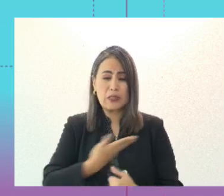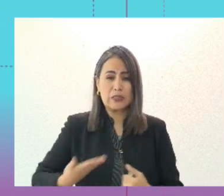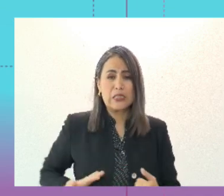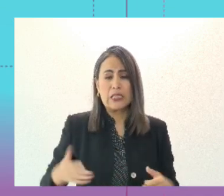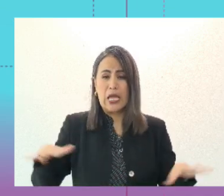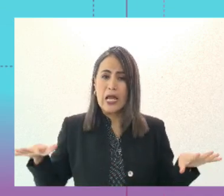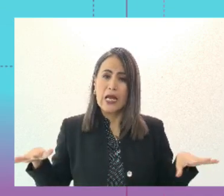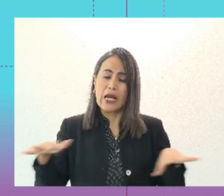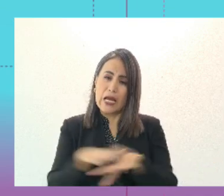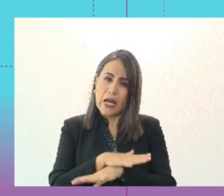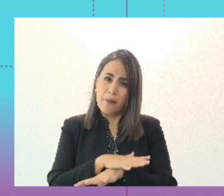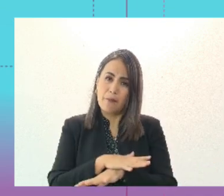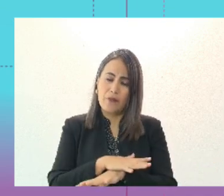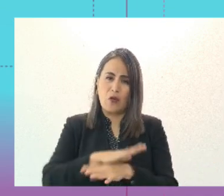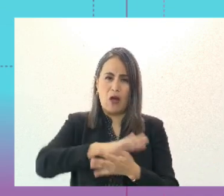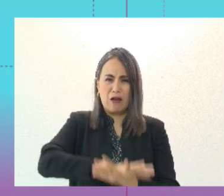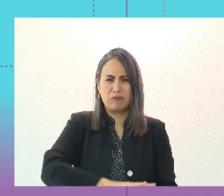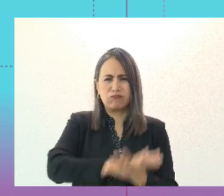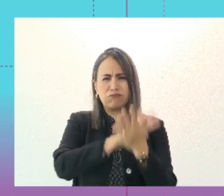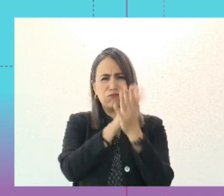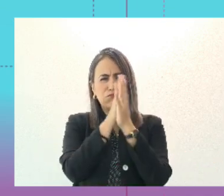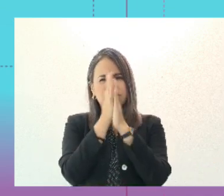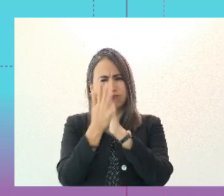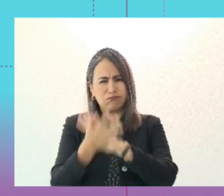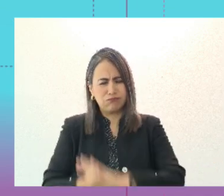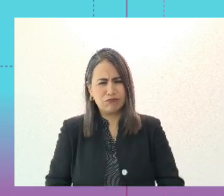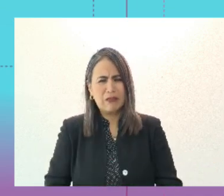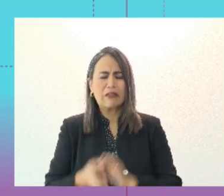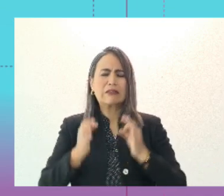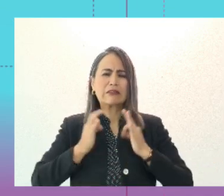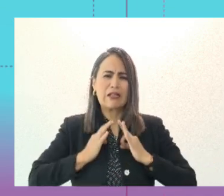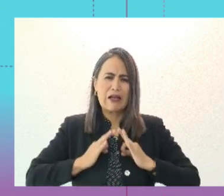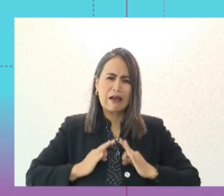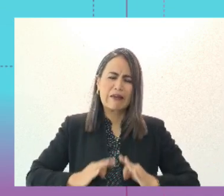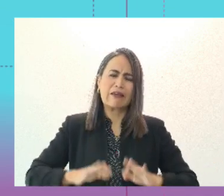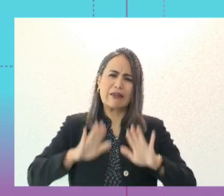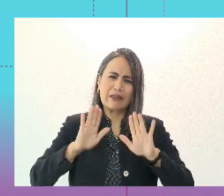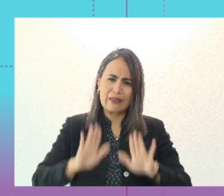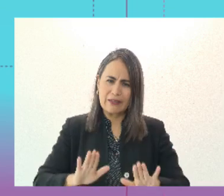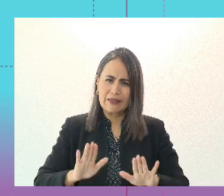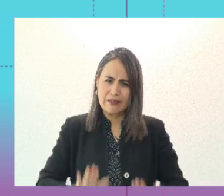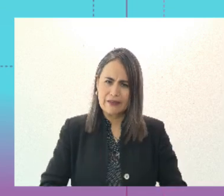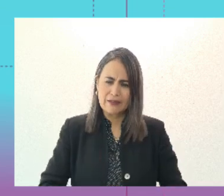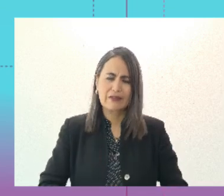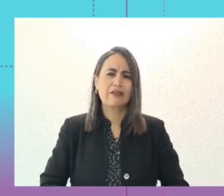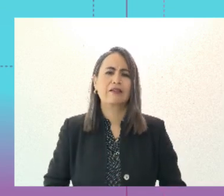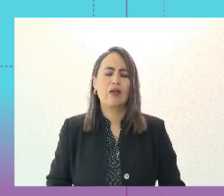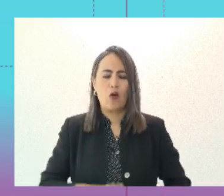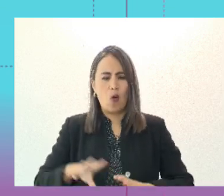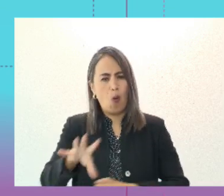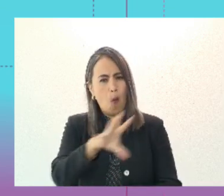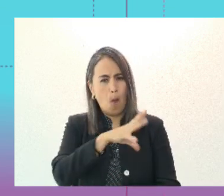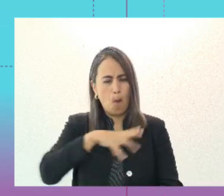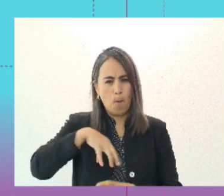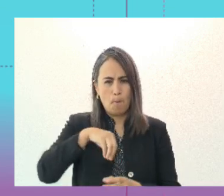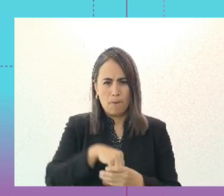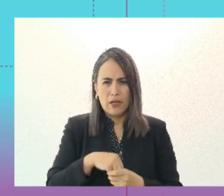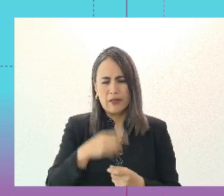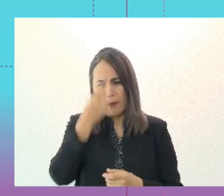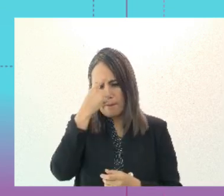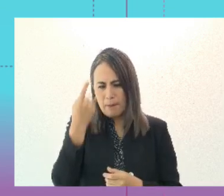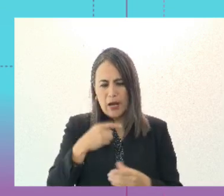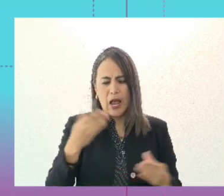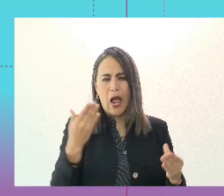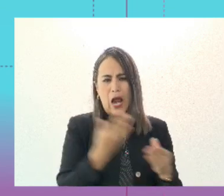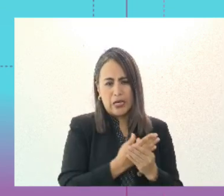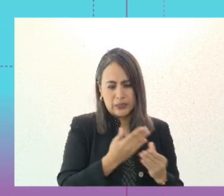de hacer una transición pacífica, de hacer una transición integral respecto a los archivos, de